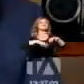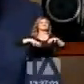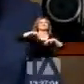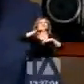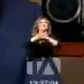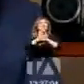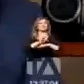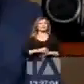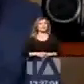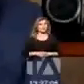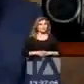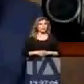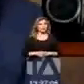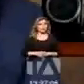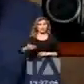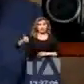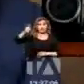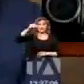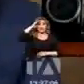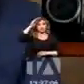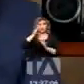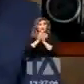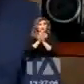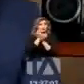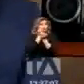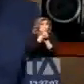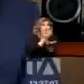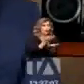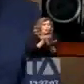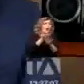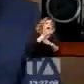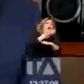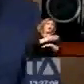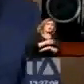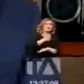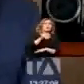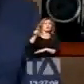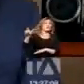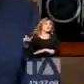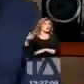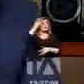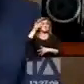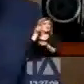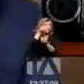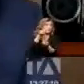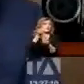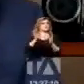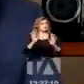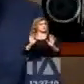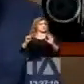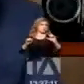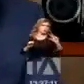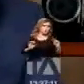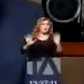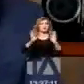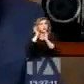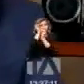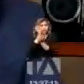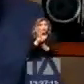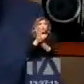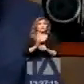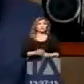informa con suficiente antelación a las autoridades si es que hay alguien que viene presentando síntomas dentro de la tripulación y si estas personas, pues,